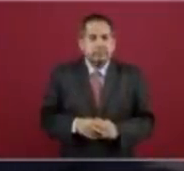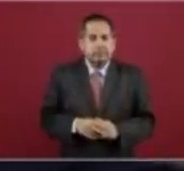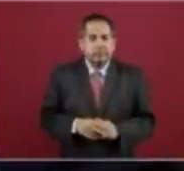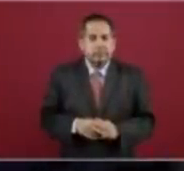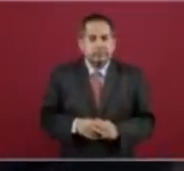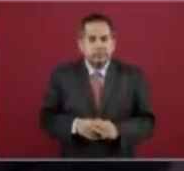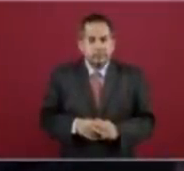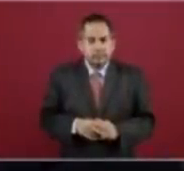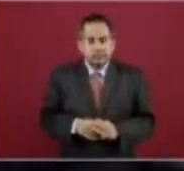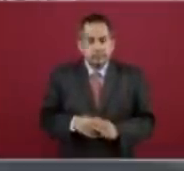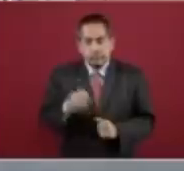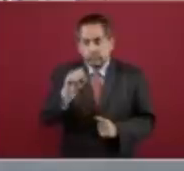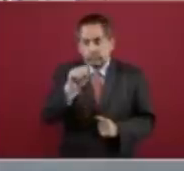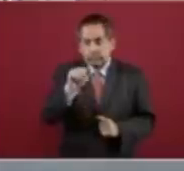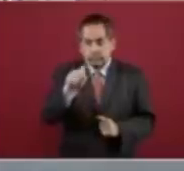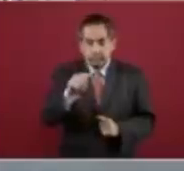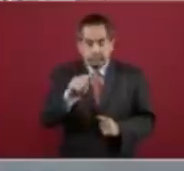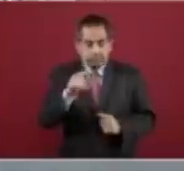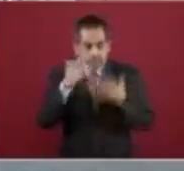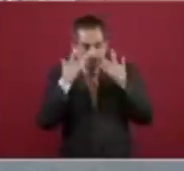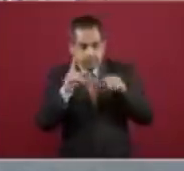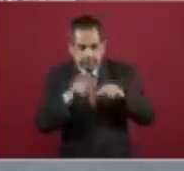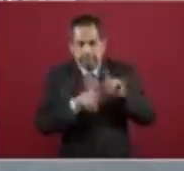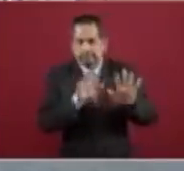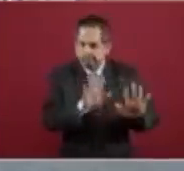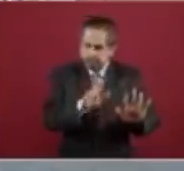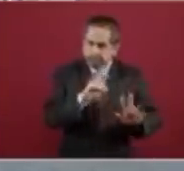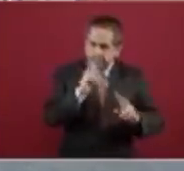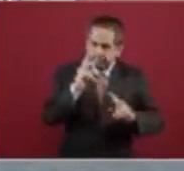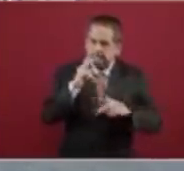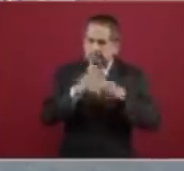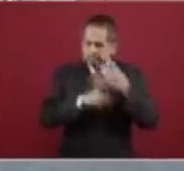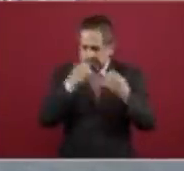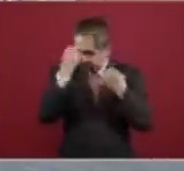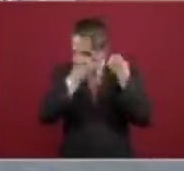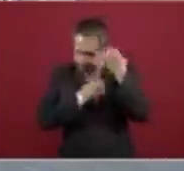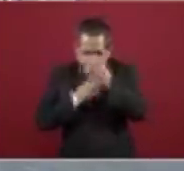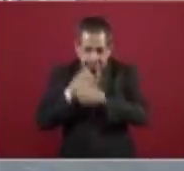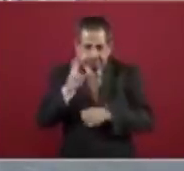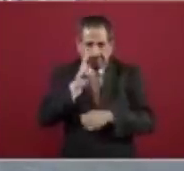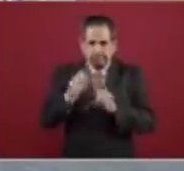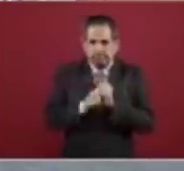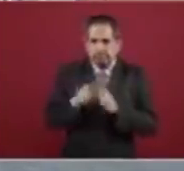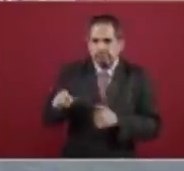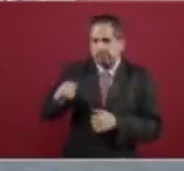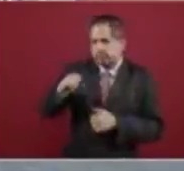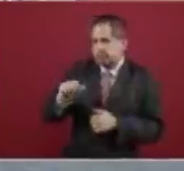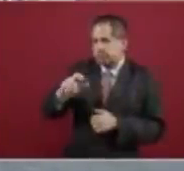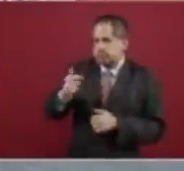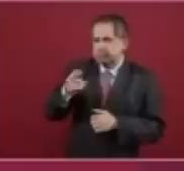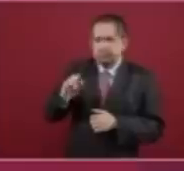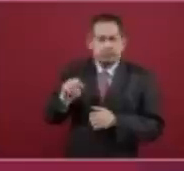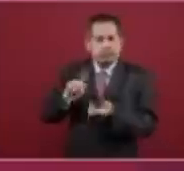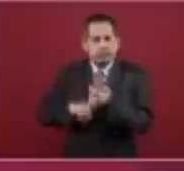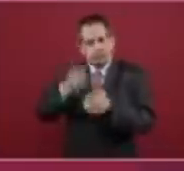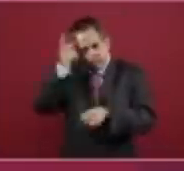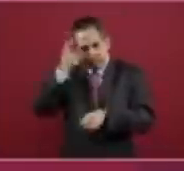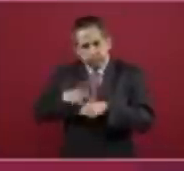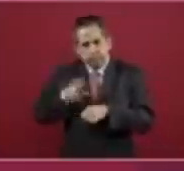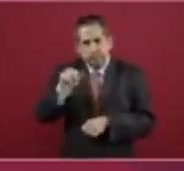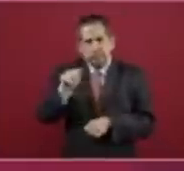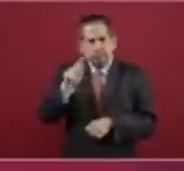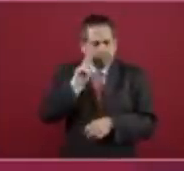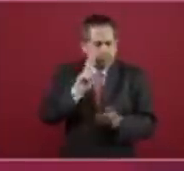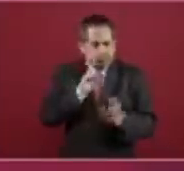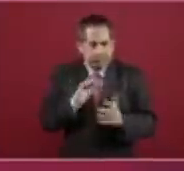sí, ahí lo revisamos también con Margarita Ríos, la directora del SAT.